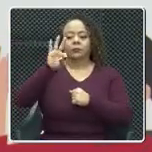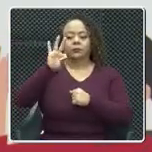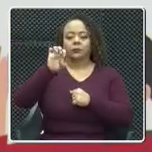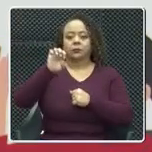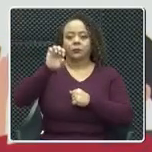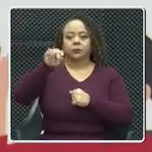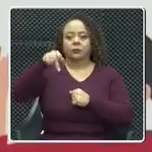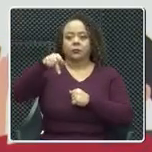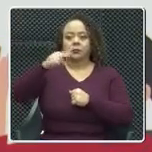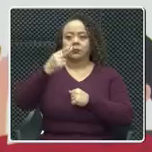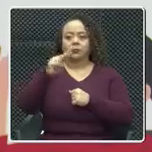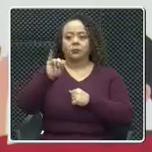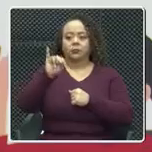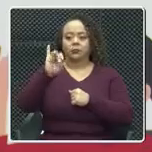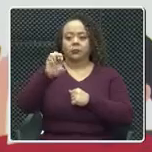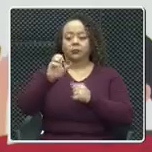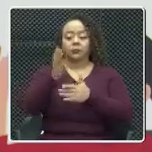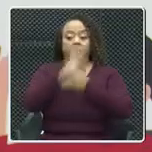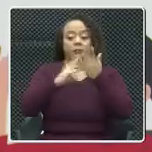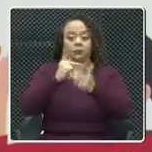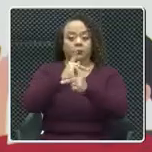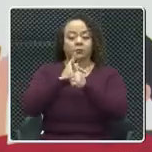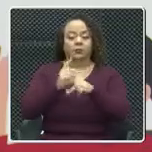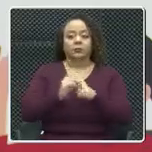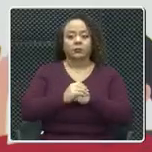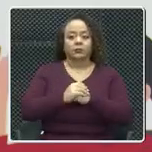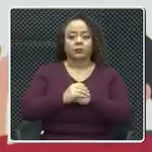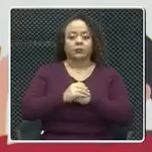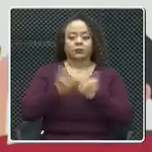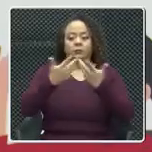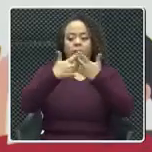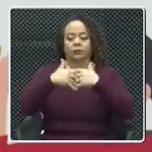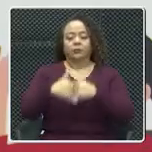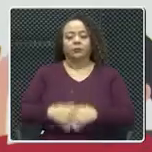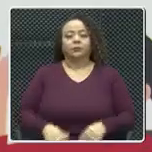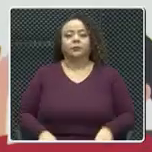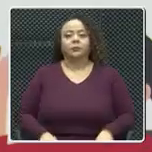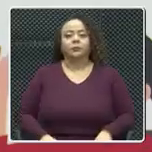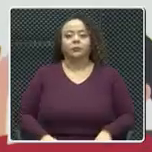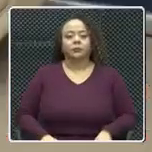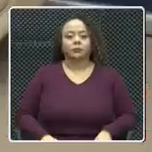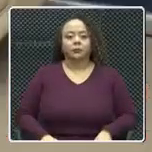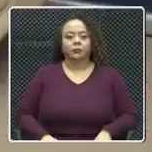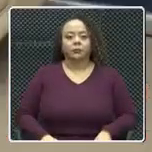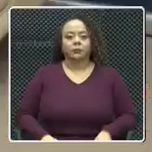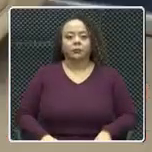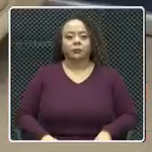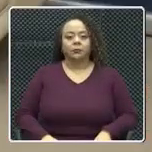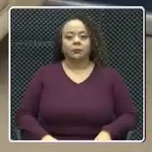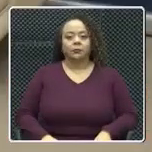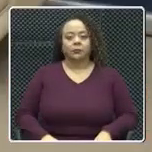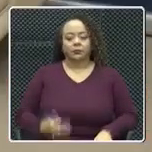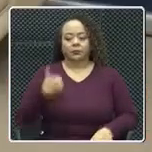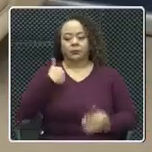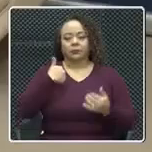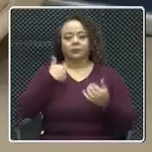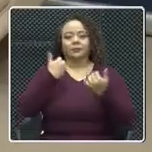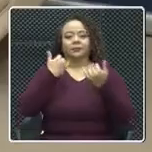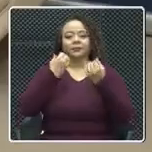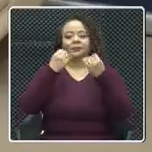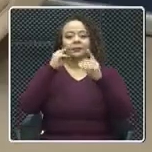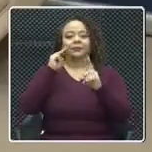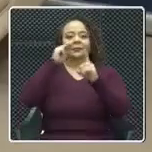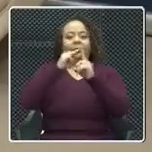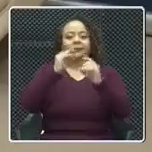parte de prevención, incluso en las empresas, ¿verdad? Ya tenemos muchísimos mensajes en el